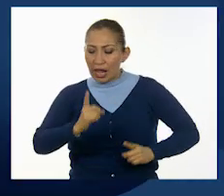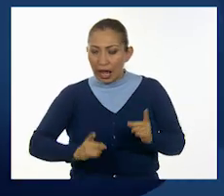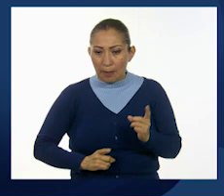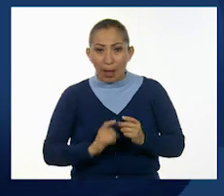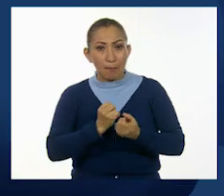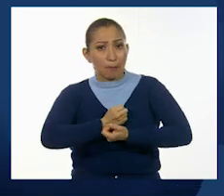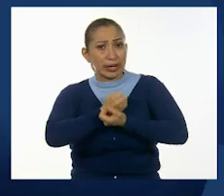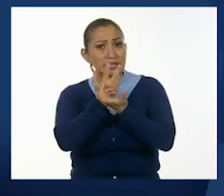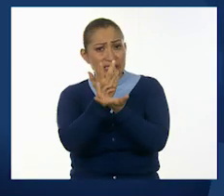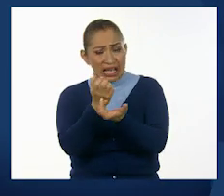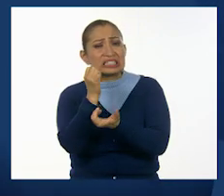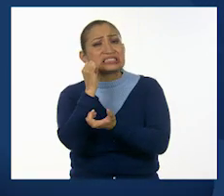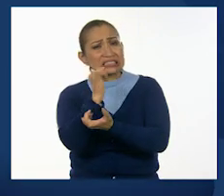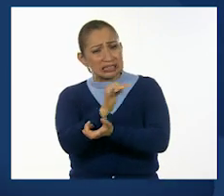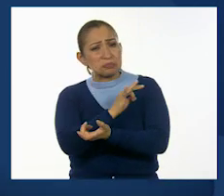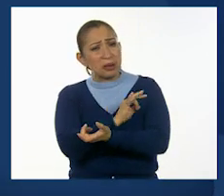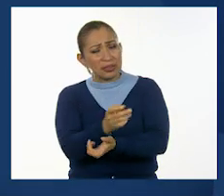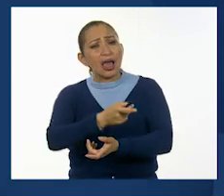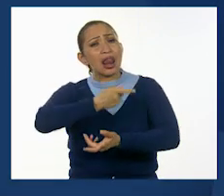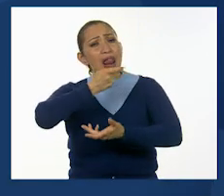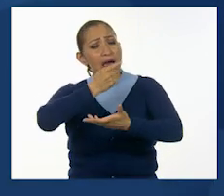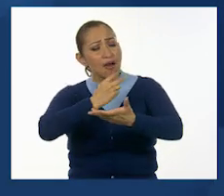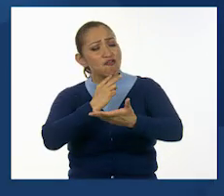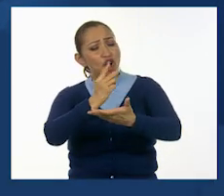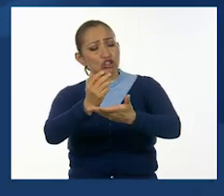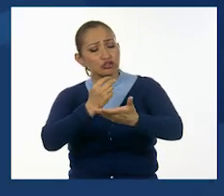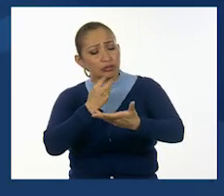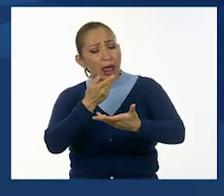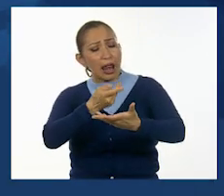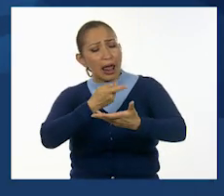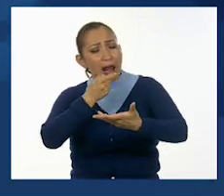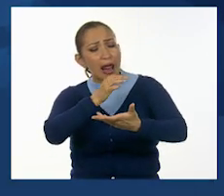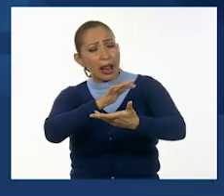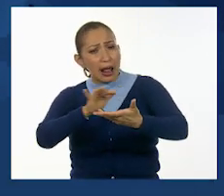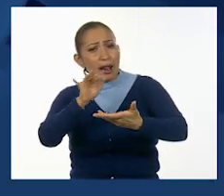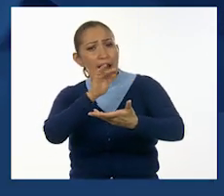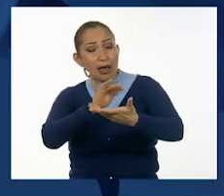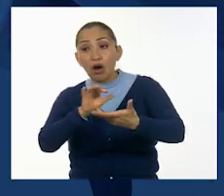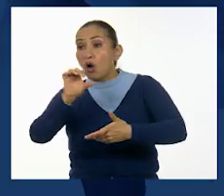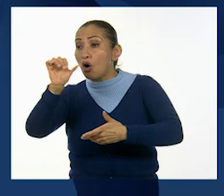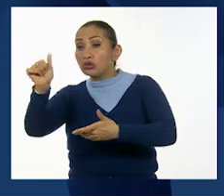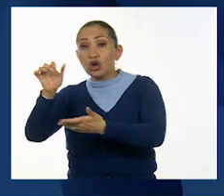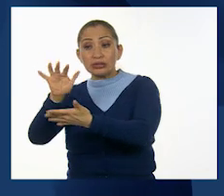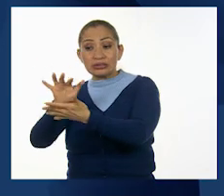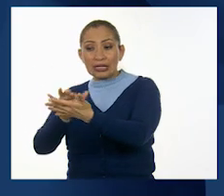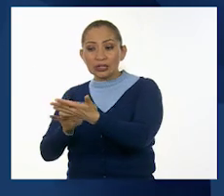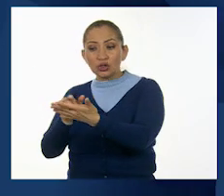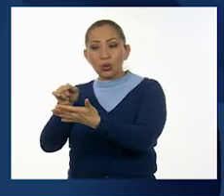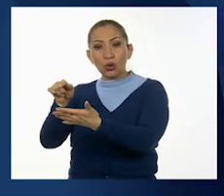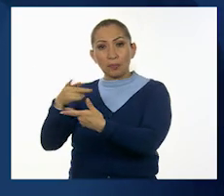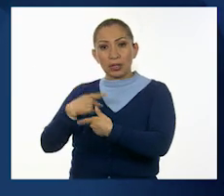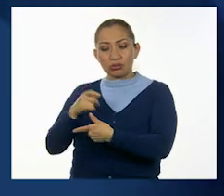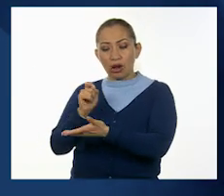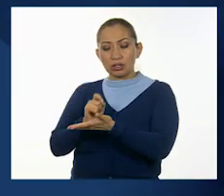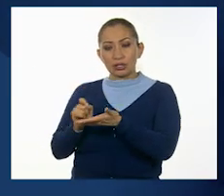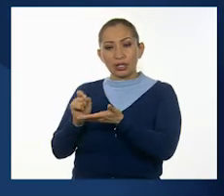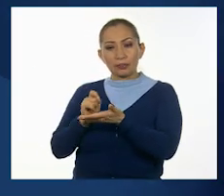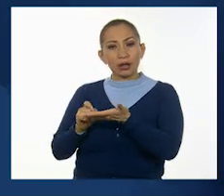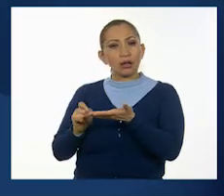la poesía, sí están en general mucho más pensados para una lectura en voz alta. Hay otros textos que los autores los